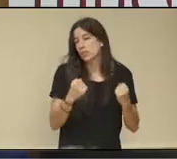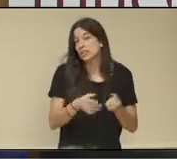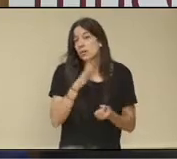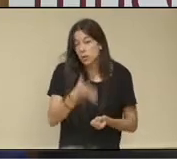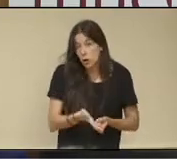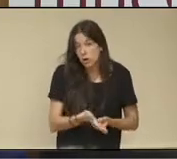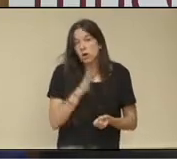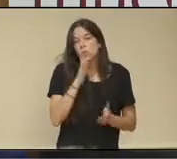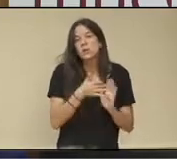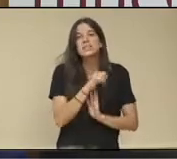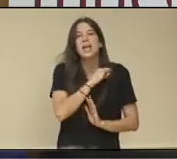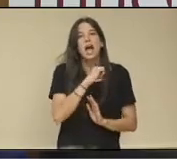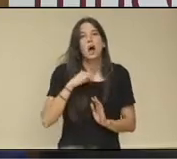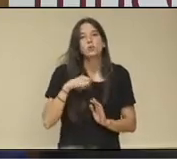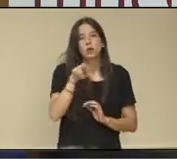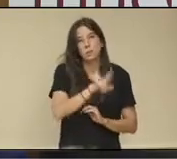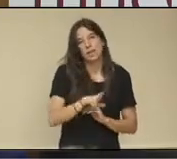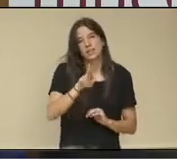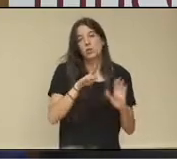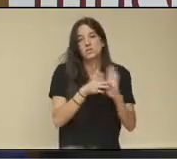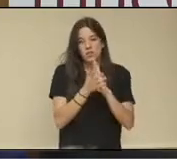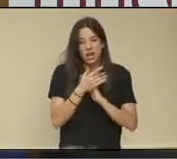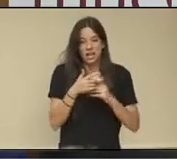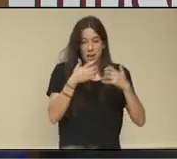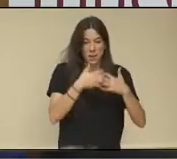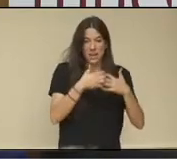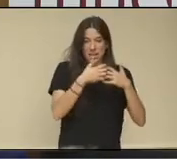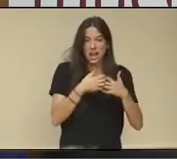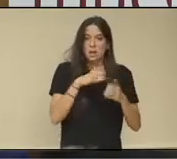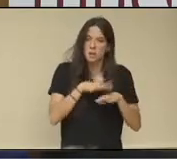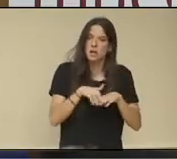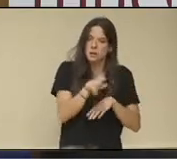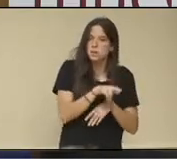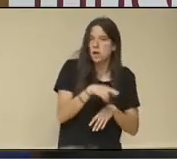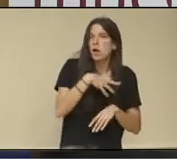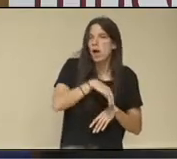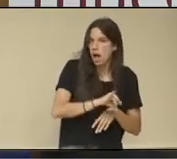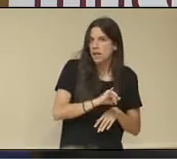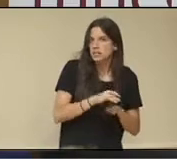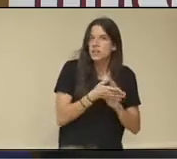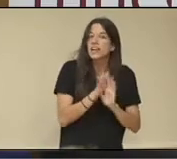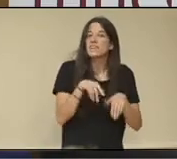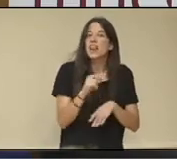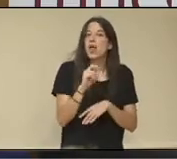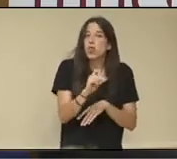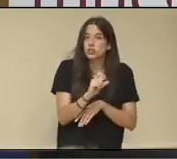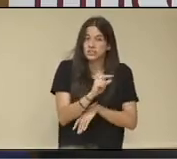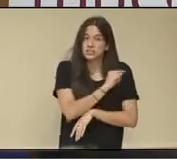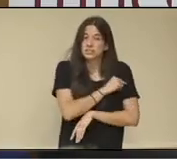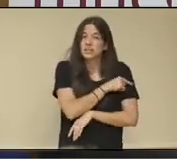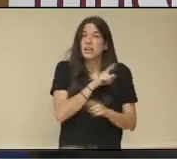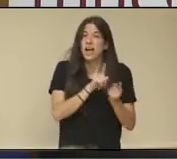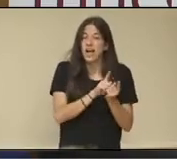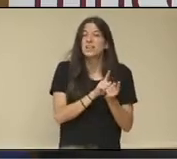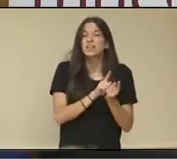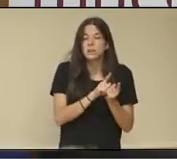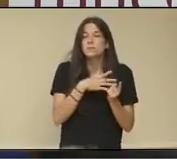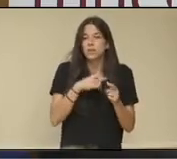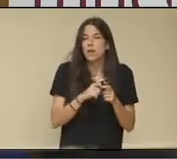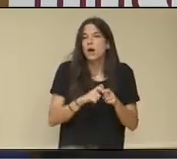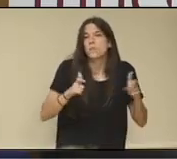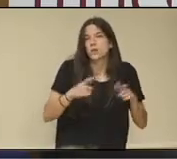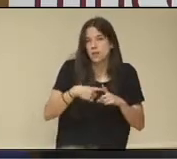es autorreplicativo. Tiene la maquinaria de replicarse y eso hace que aumente la dosis antigénica. Y además